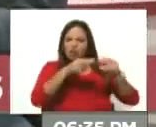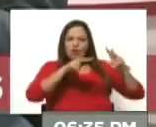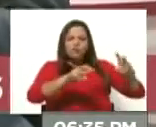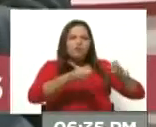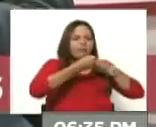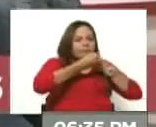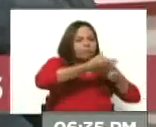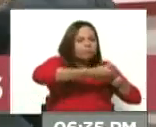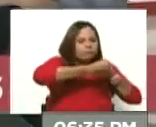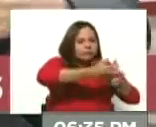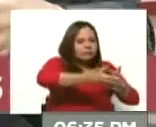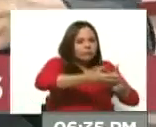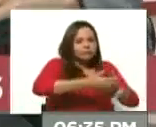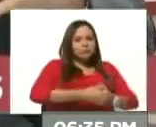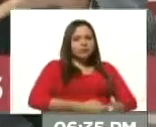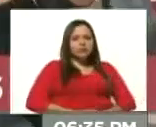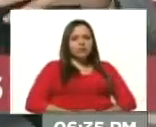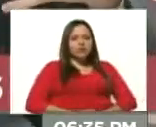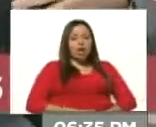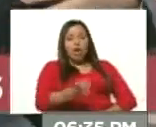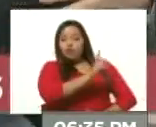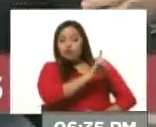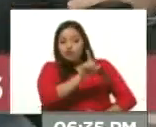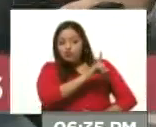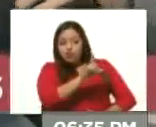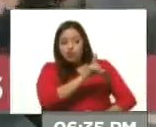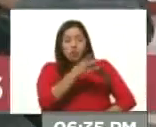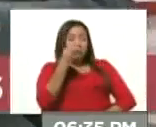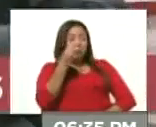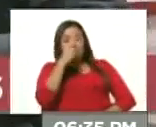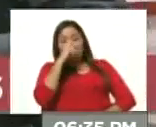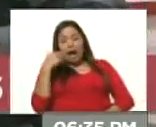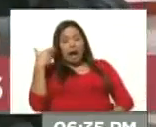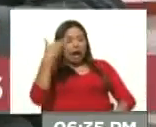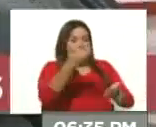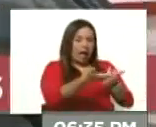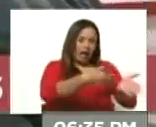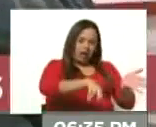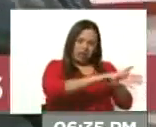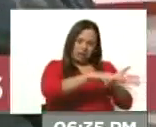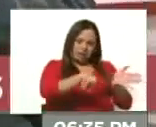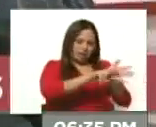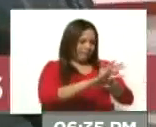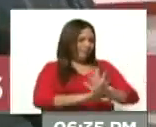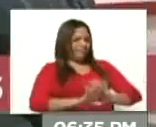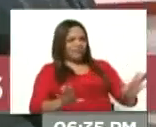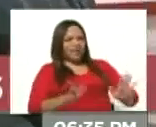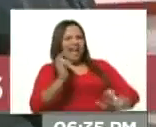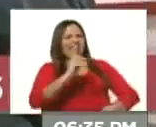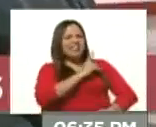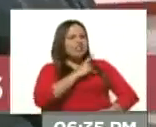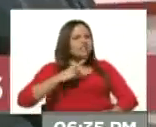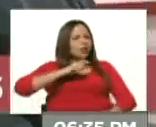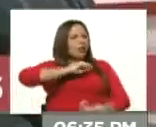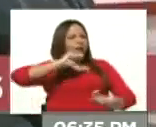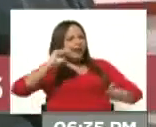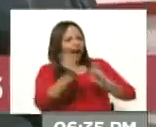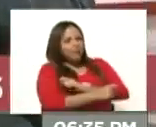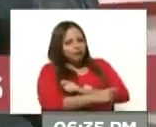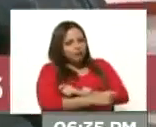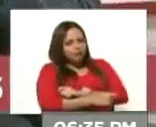narrativa adopta una narrativa que ya tiene mucho tiempo recuerda que además hay un deseo de cambio